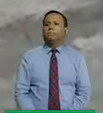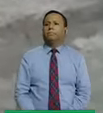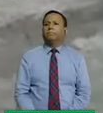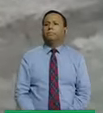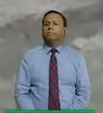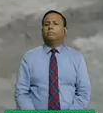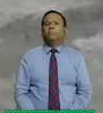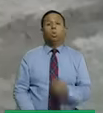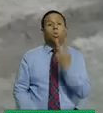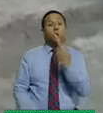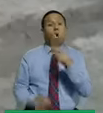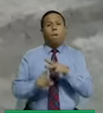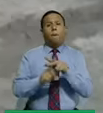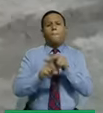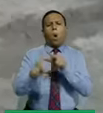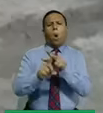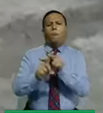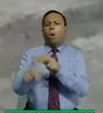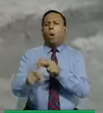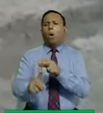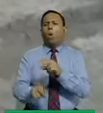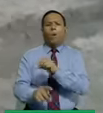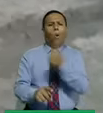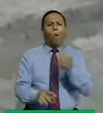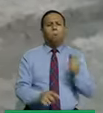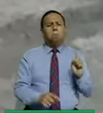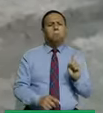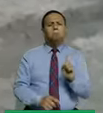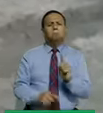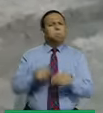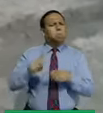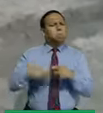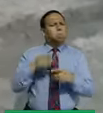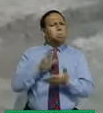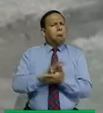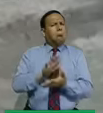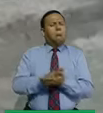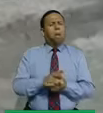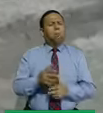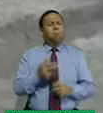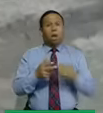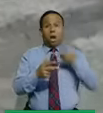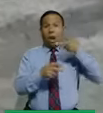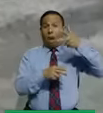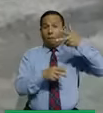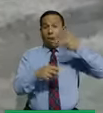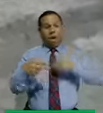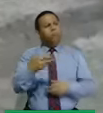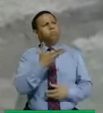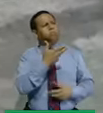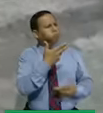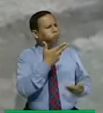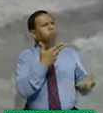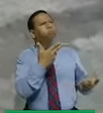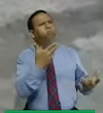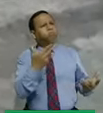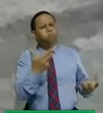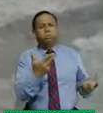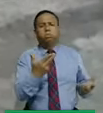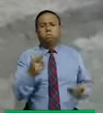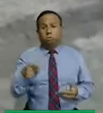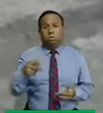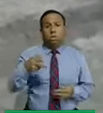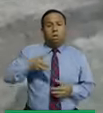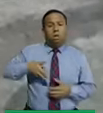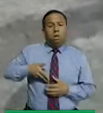Dos salieron corriendo y uno salió caminando normal así y enfocando la cámara con el arma y todo. mostrando el arma la tenían